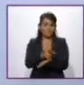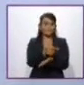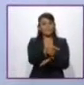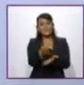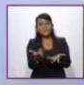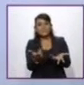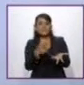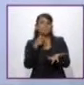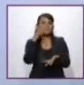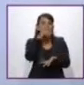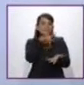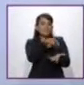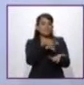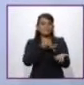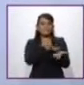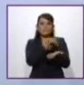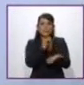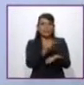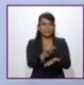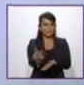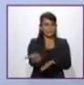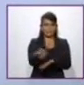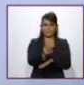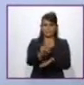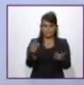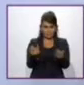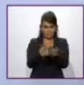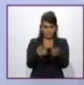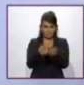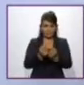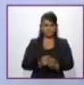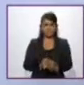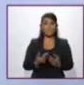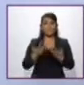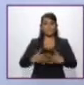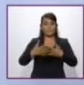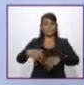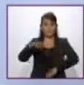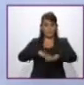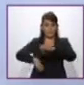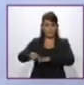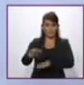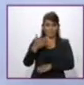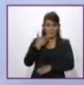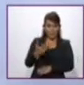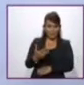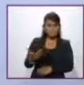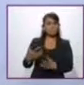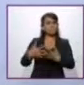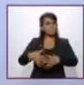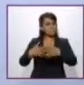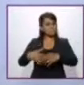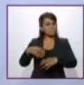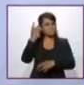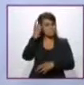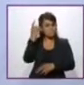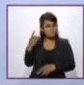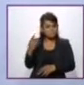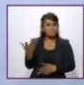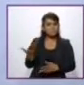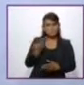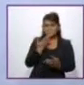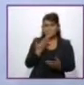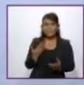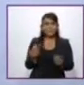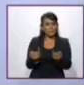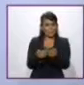apoyar, incluso a las personas que están bien, por ejemplo, los industriales que tienen sus empresas muy bien, bueno, pues